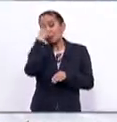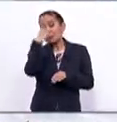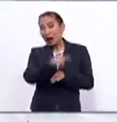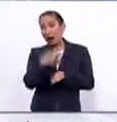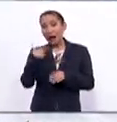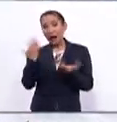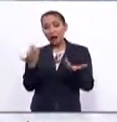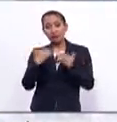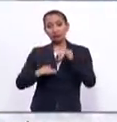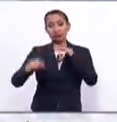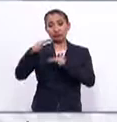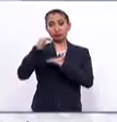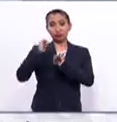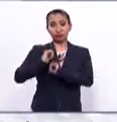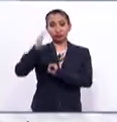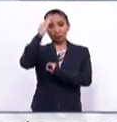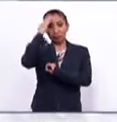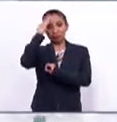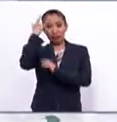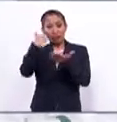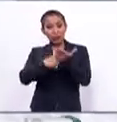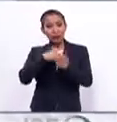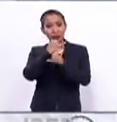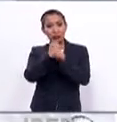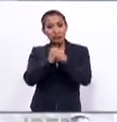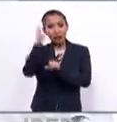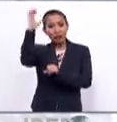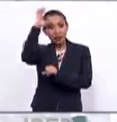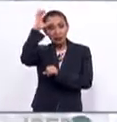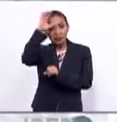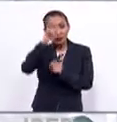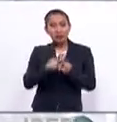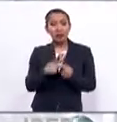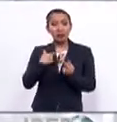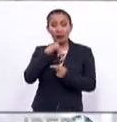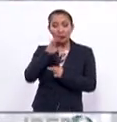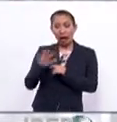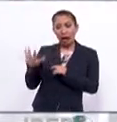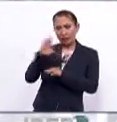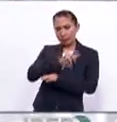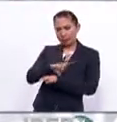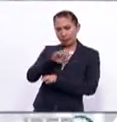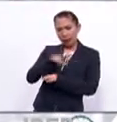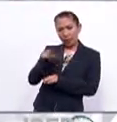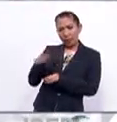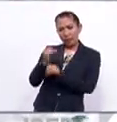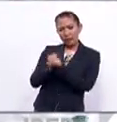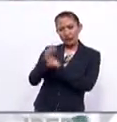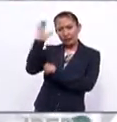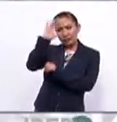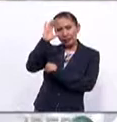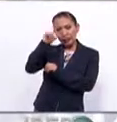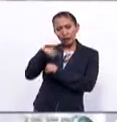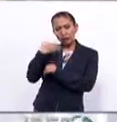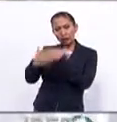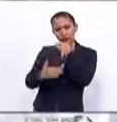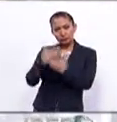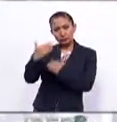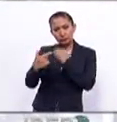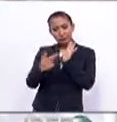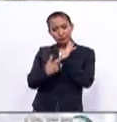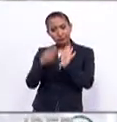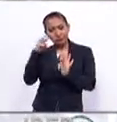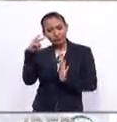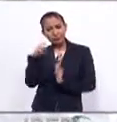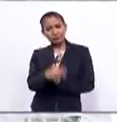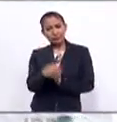para ostentar puestos de toma de decisiones en la investigación científica. Dentro del sector privado, la investigación científica y el desarrollo